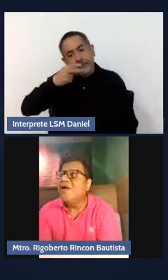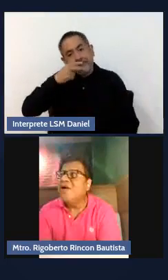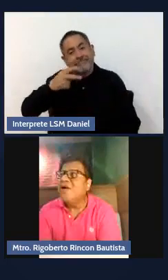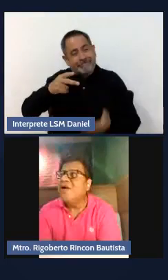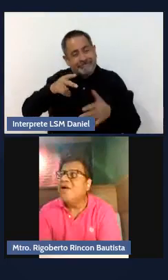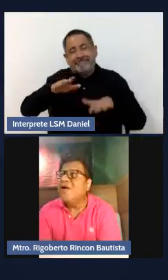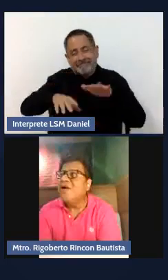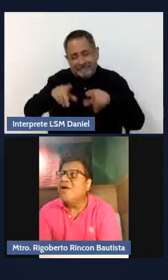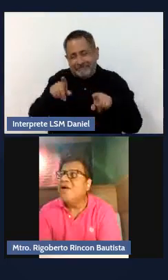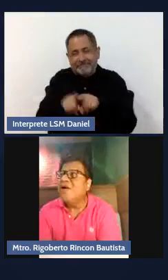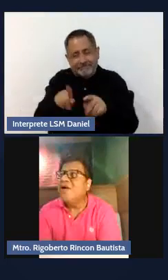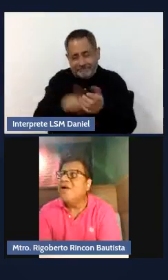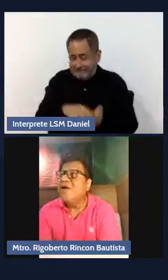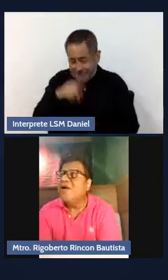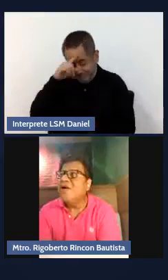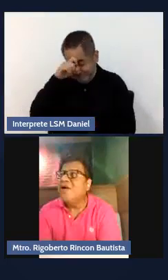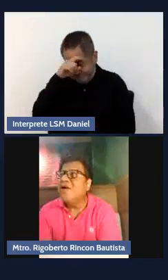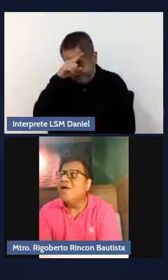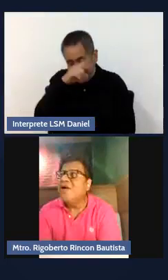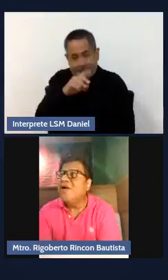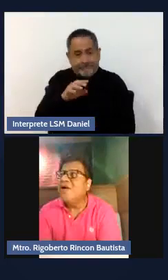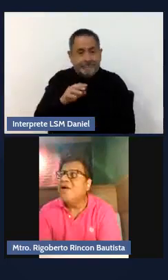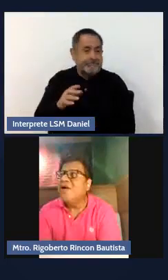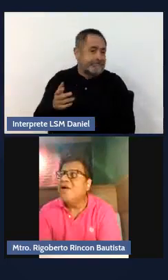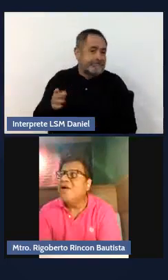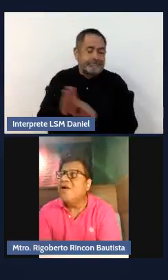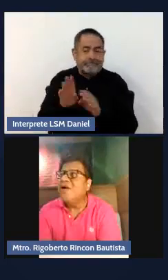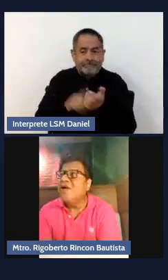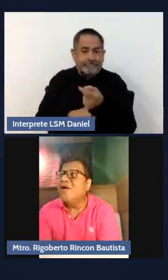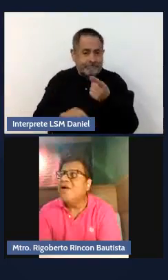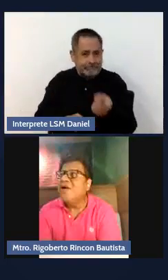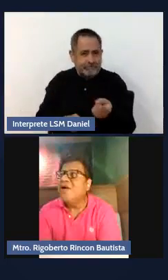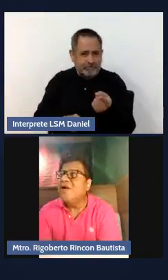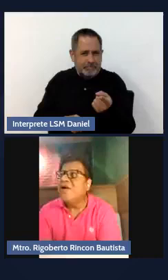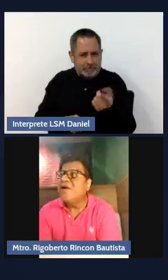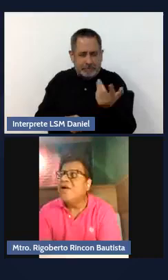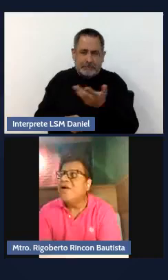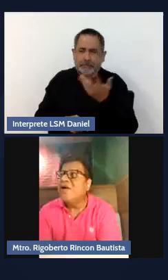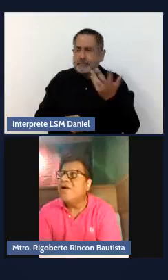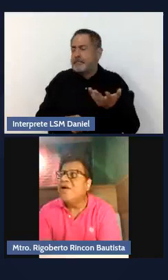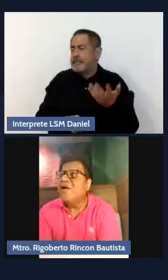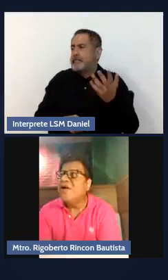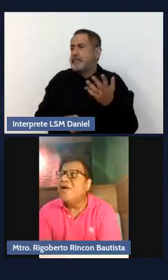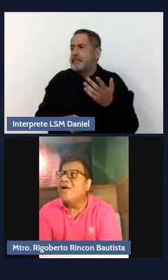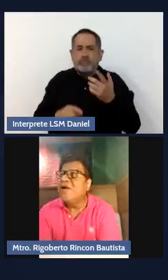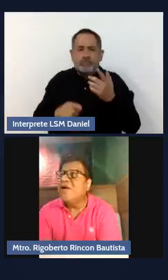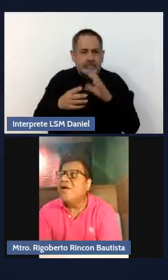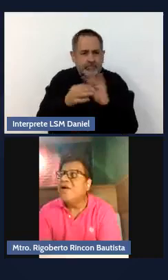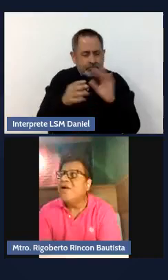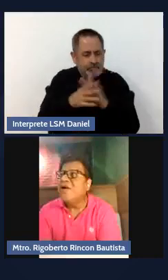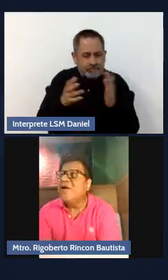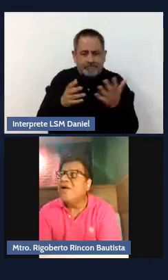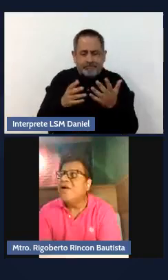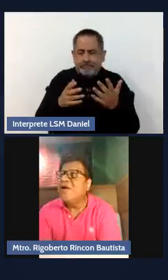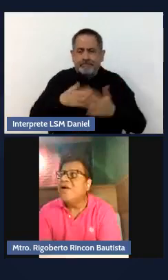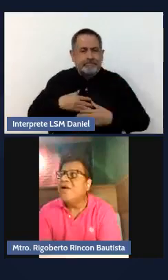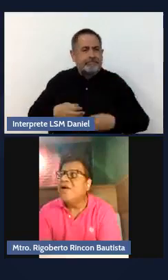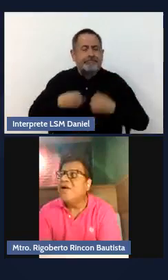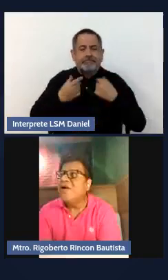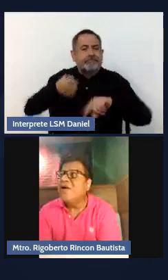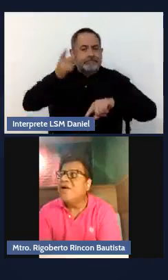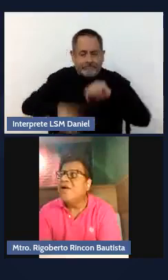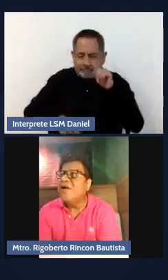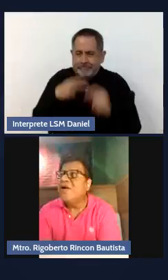ser compleja de poder quitarla o de poder sacarla de nuestras vidas,